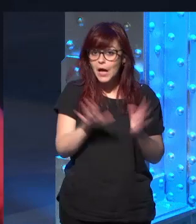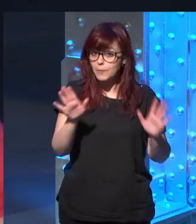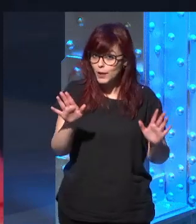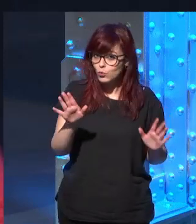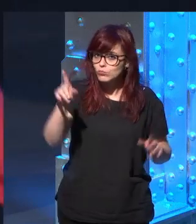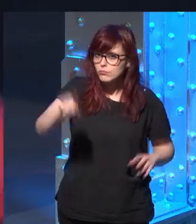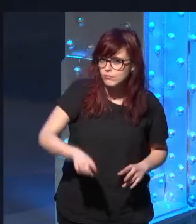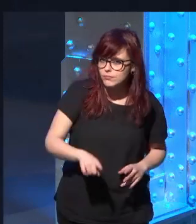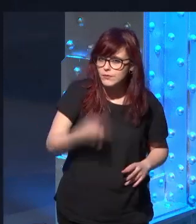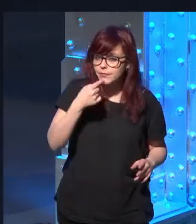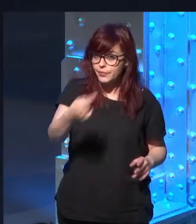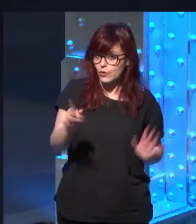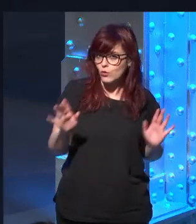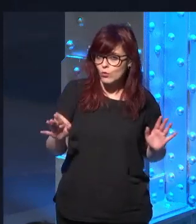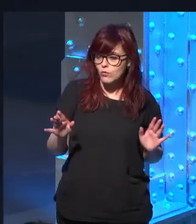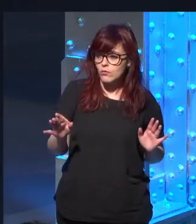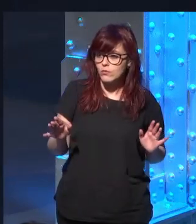oye,